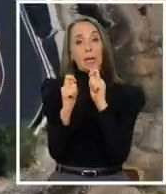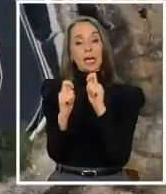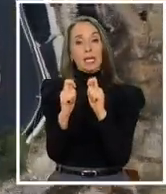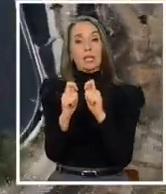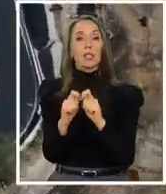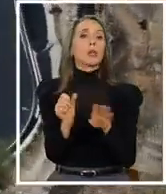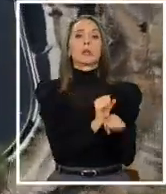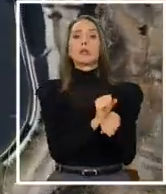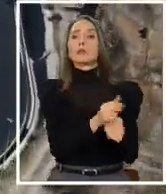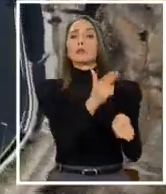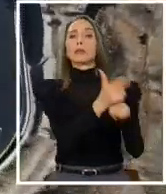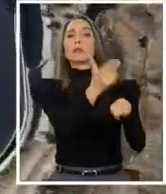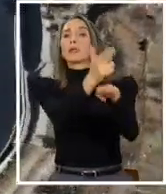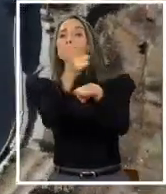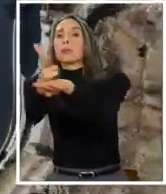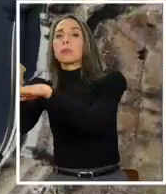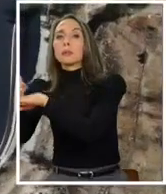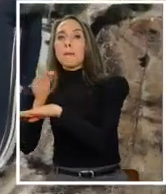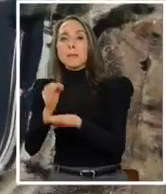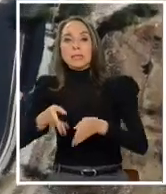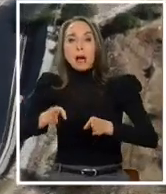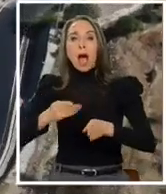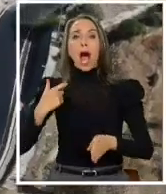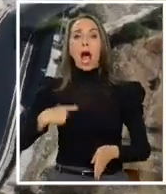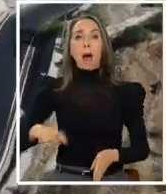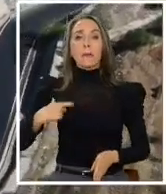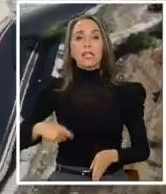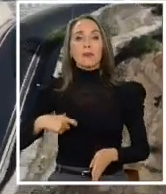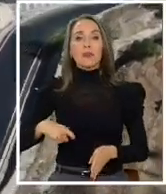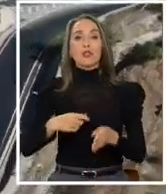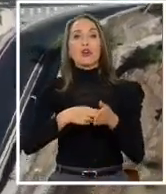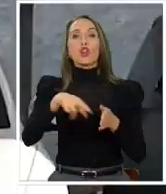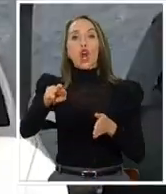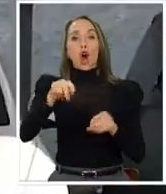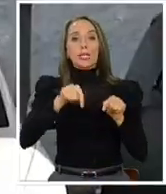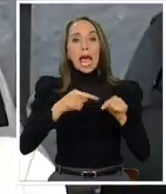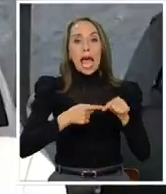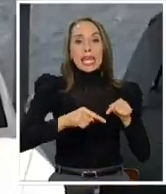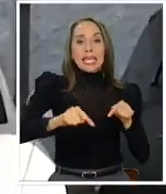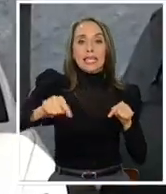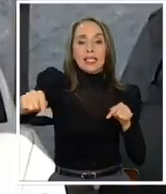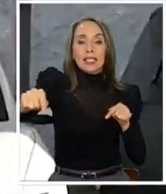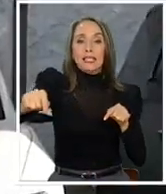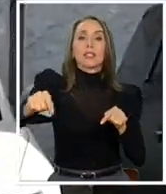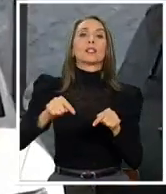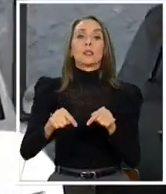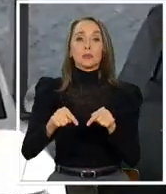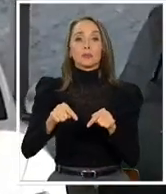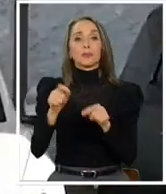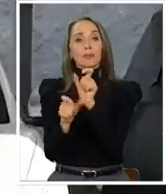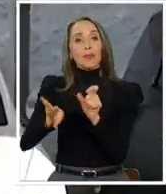tours delictuales, pero siempre en la misma ruta, Américo Vespucio Norte. Es común entre ellos